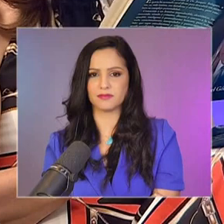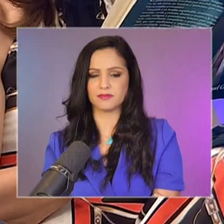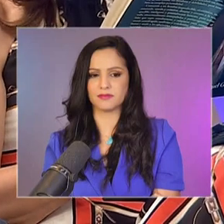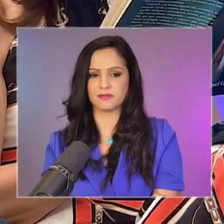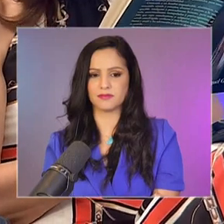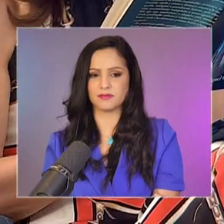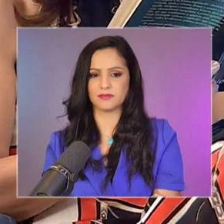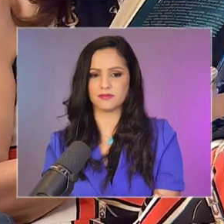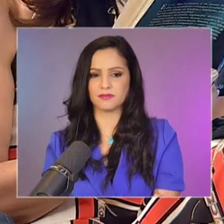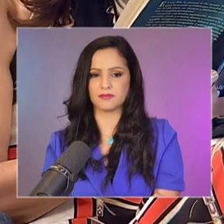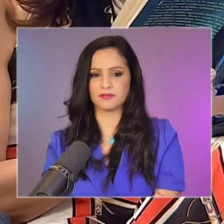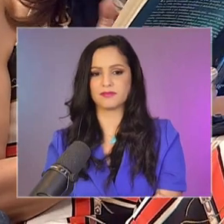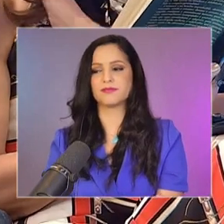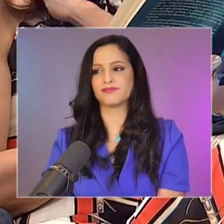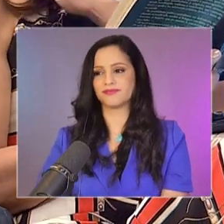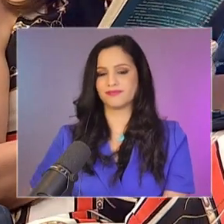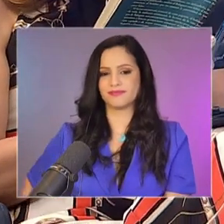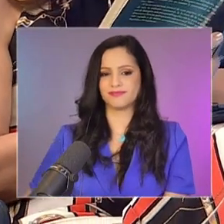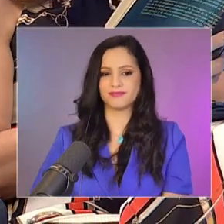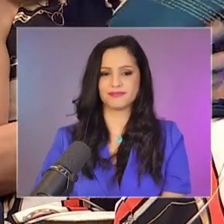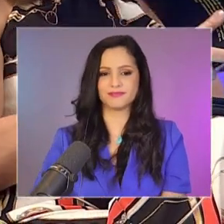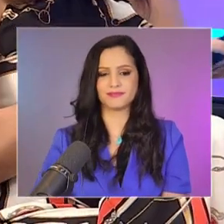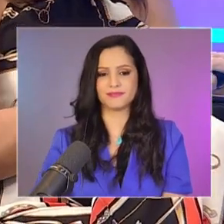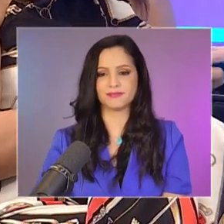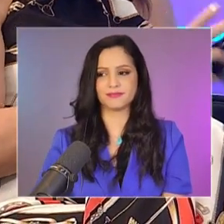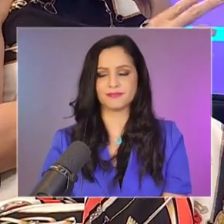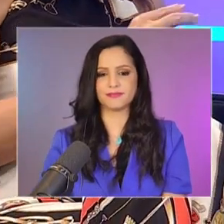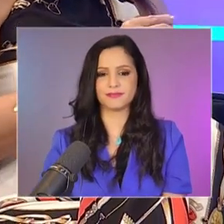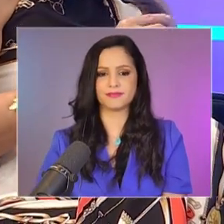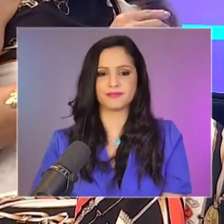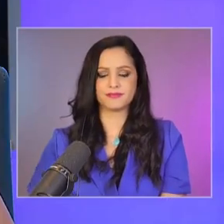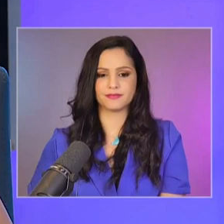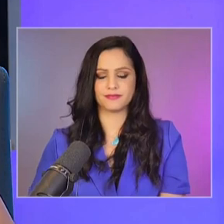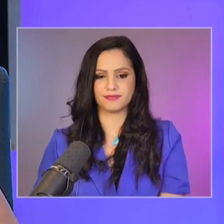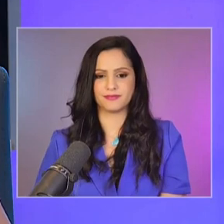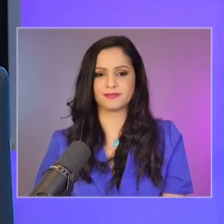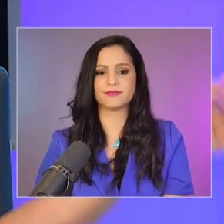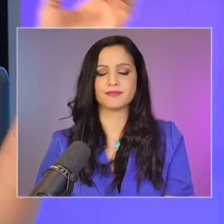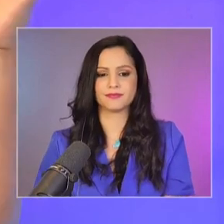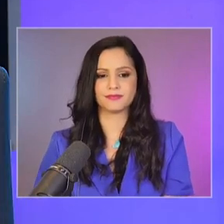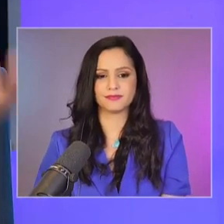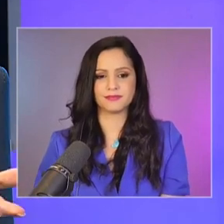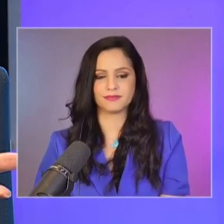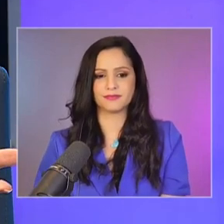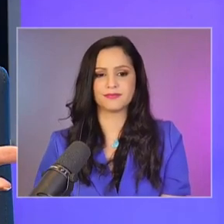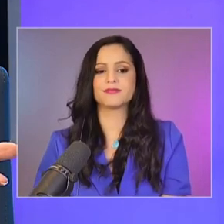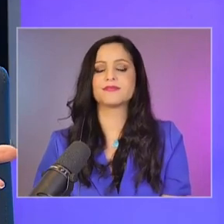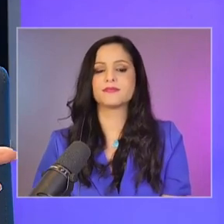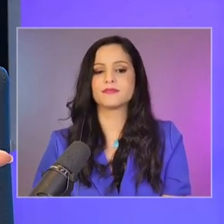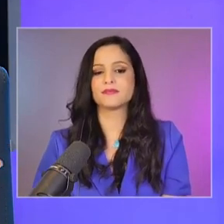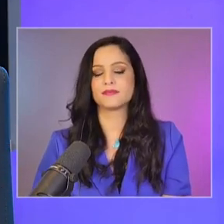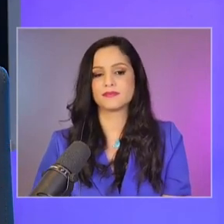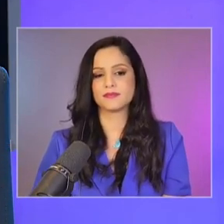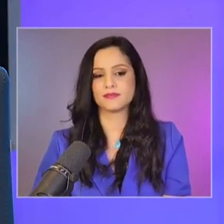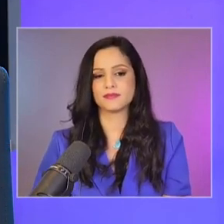comerciante y por ahí sigue todo este poema donde él defiende su amor por la literatura